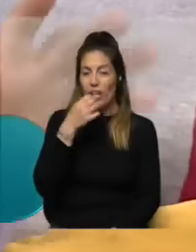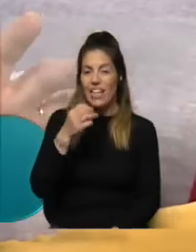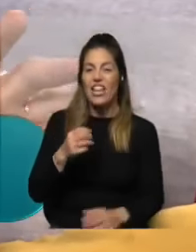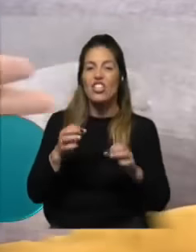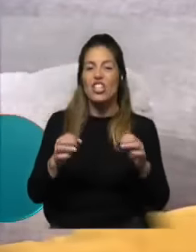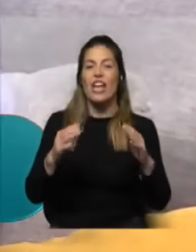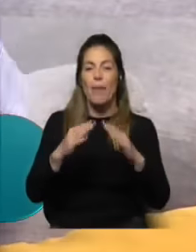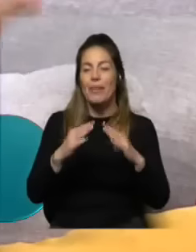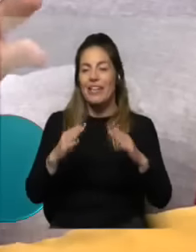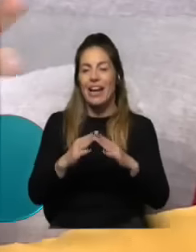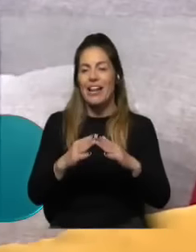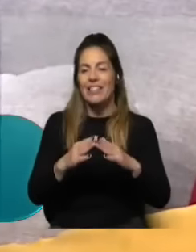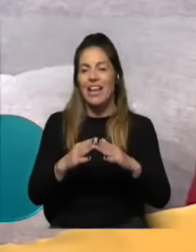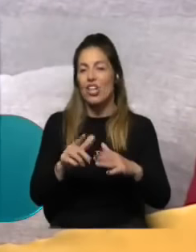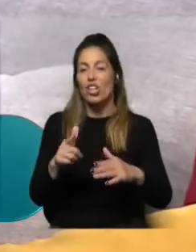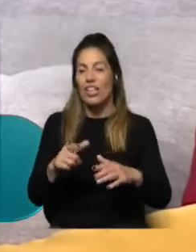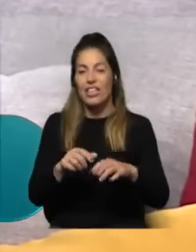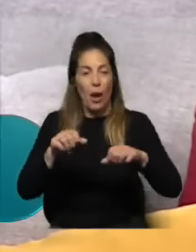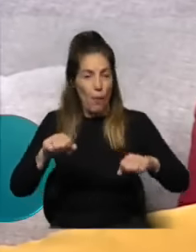no tenía más, no sé qué, más mueble,